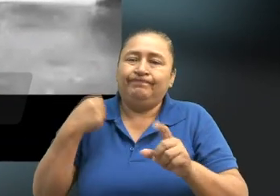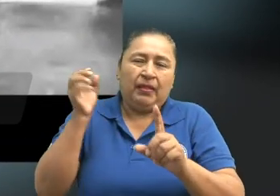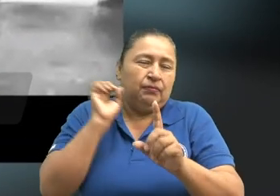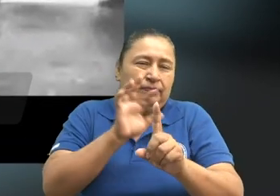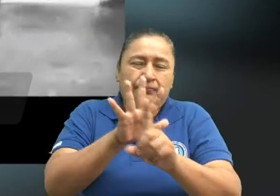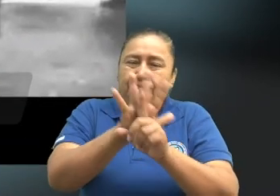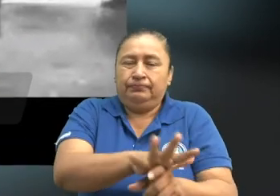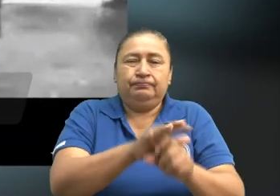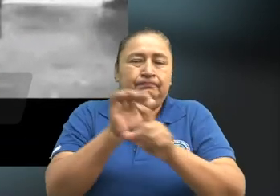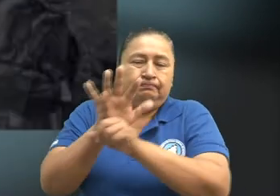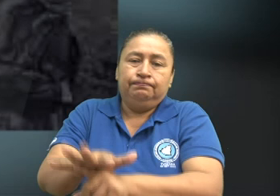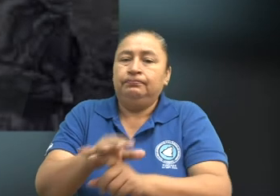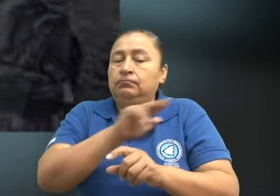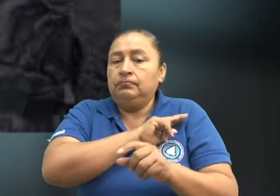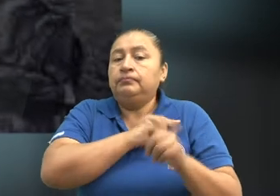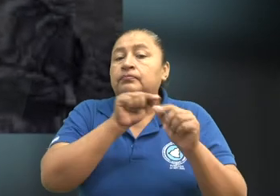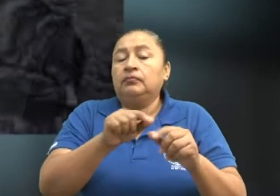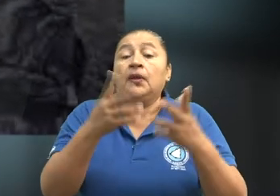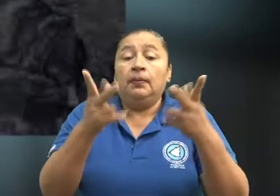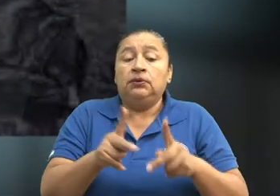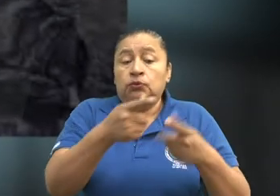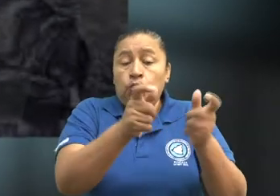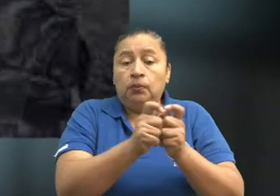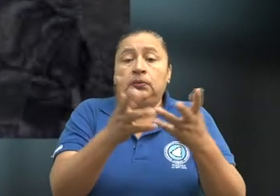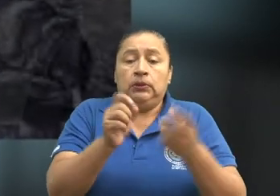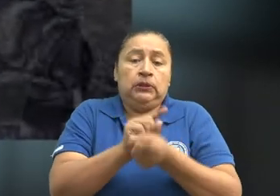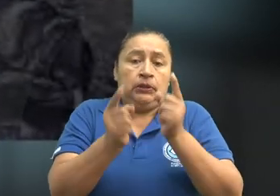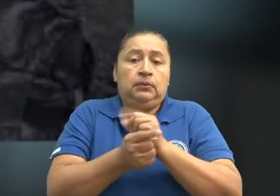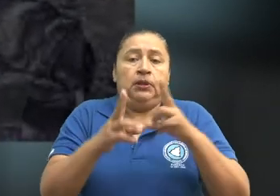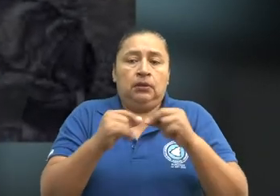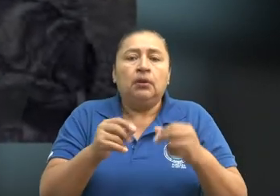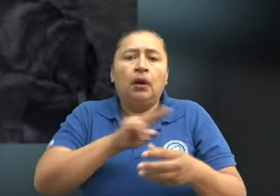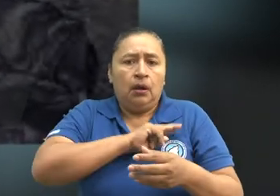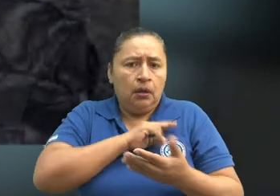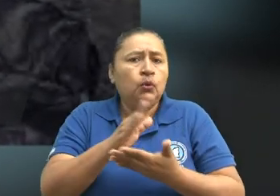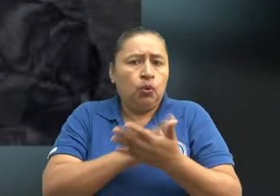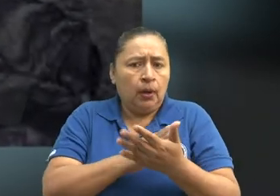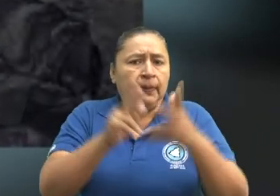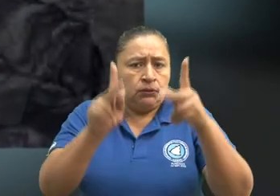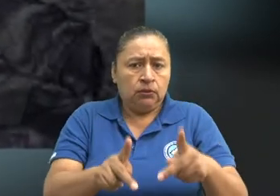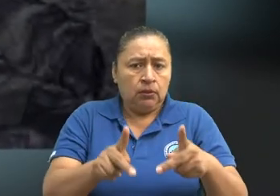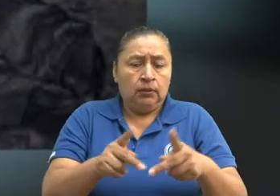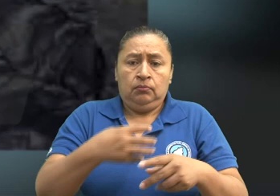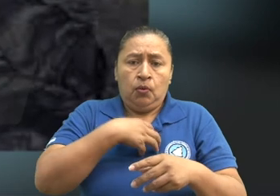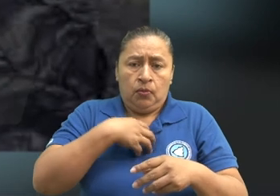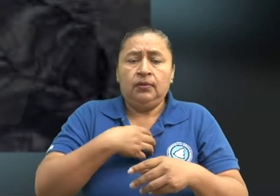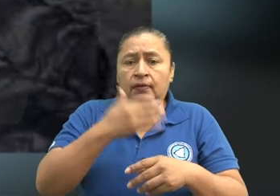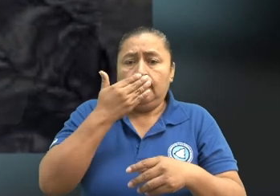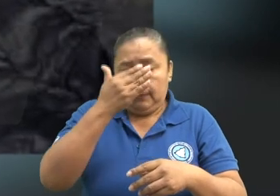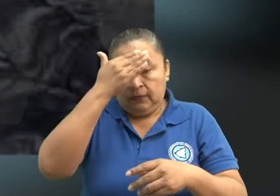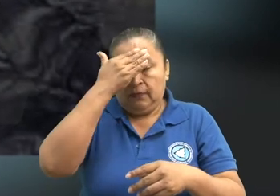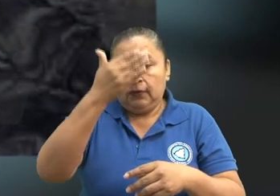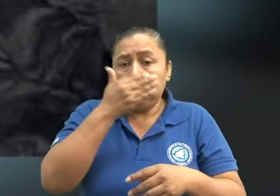pueblo, contra los sectores que querían un cambio en Nicaragua, ¿verdad? Hasta algunos militantes del Frente, pues, que ya existían y que también se